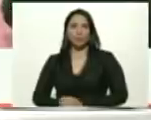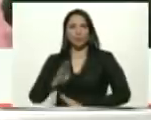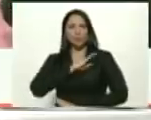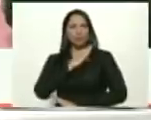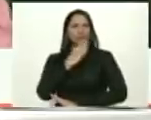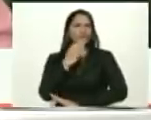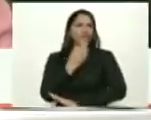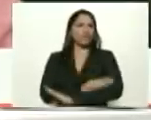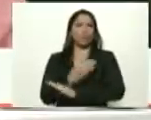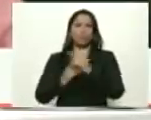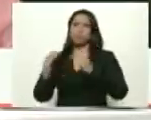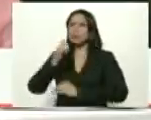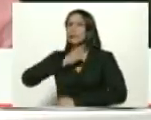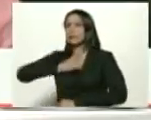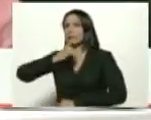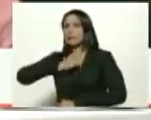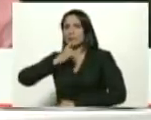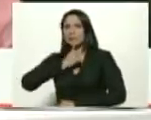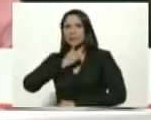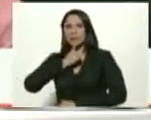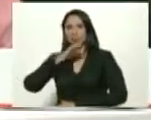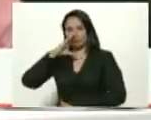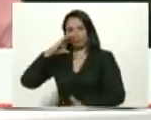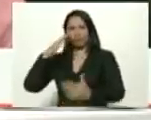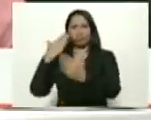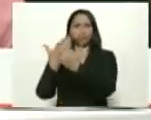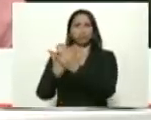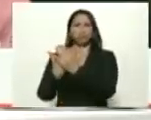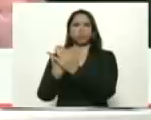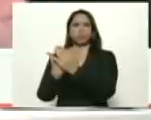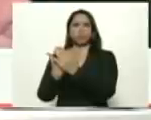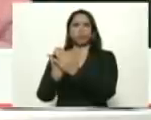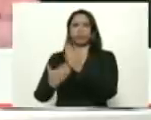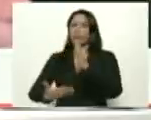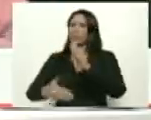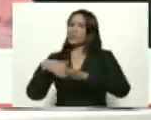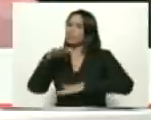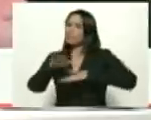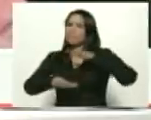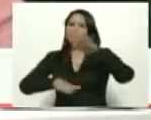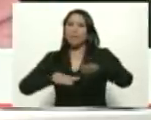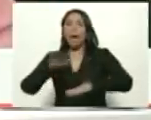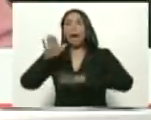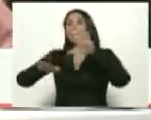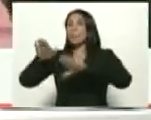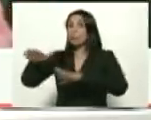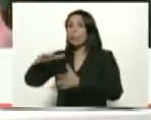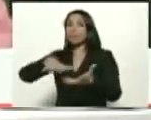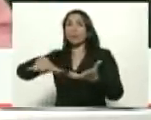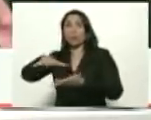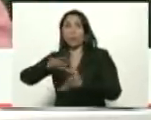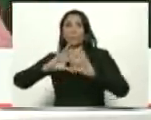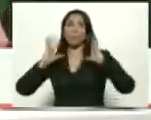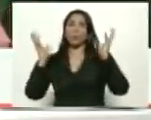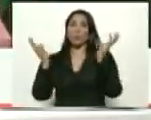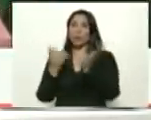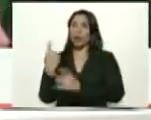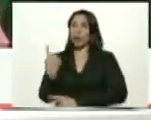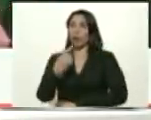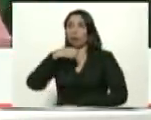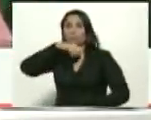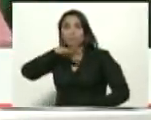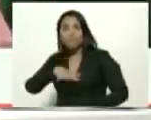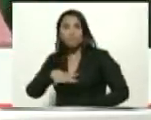moral y de resistencia y afrontar y salir adelante en medio de una circunstancia mundial única en la